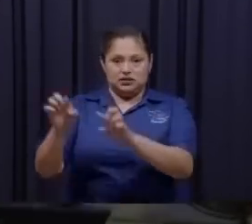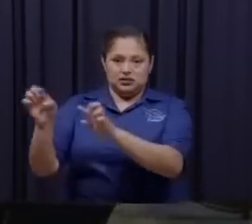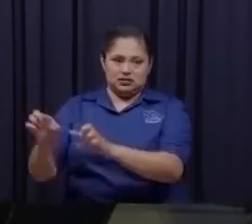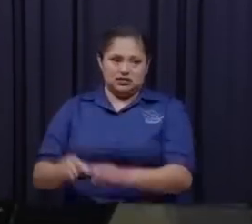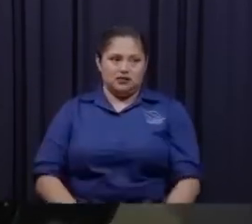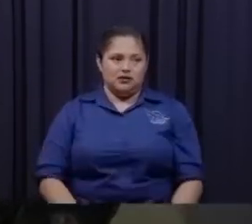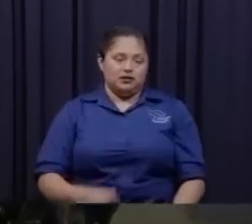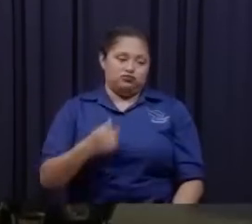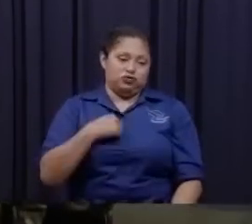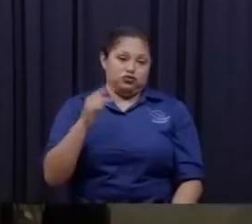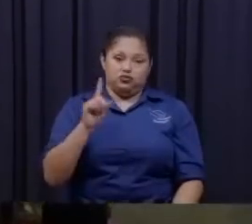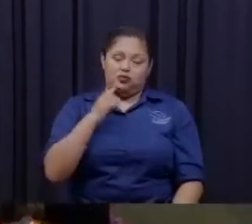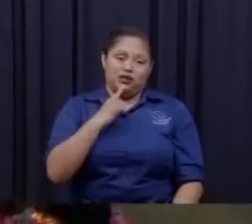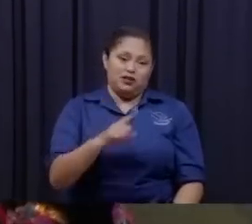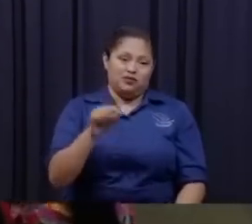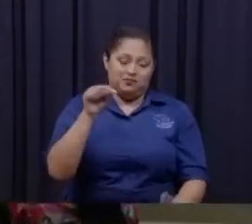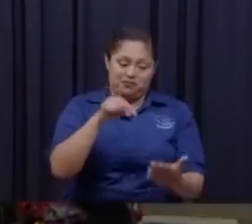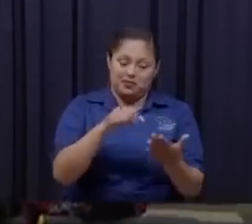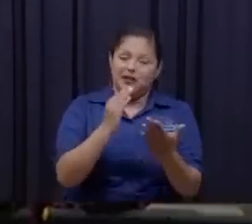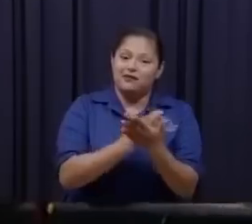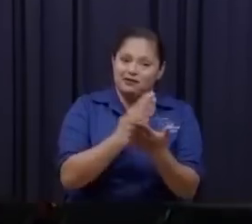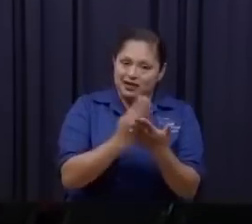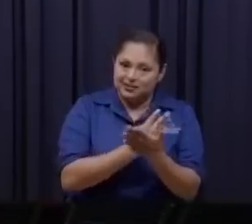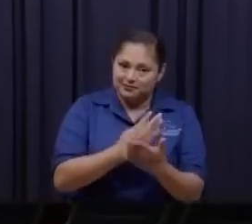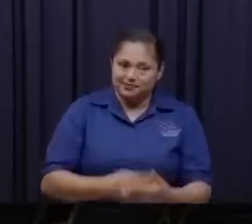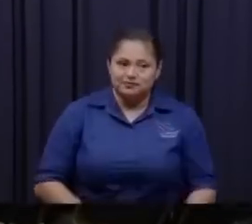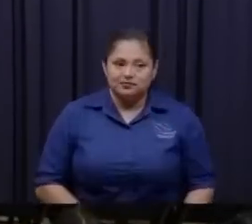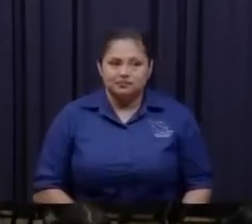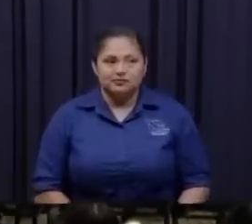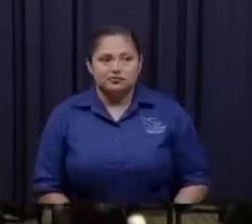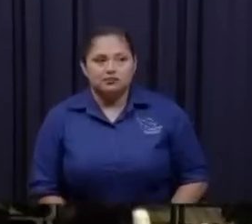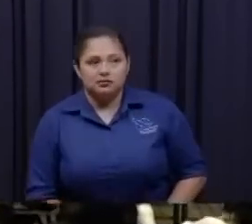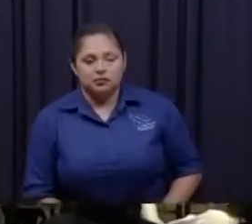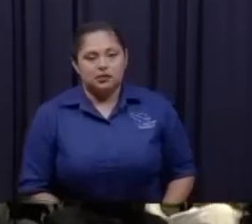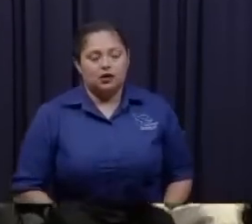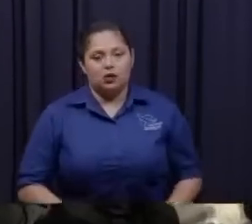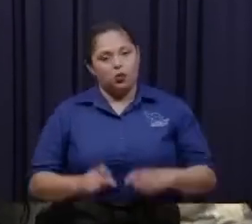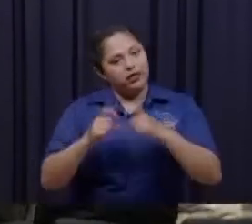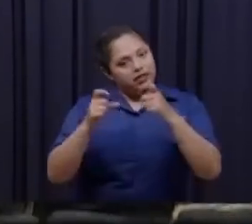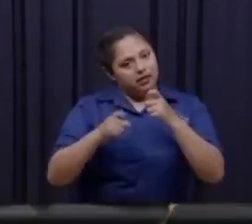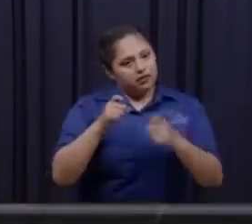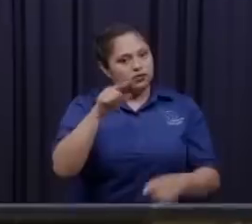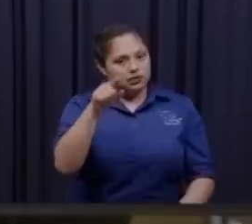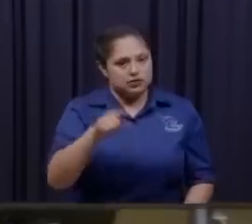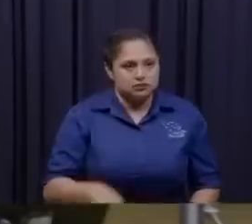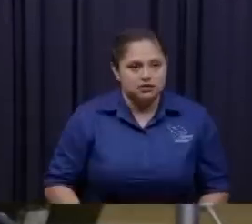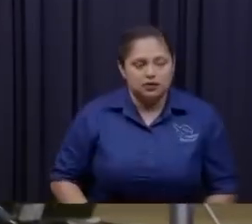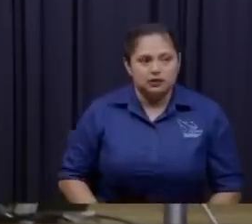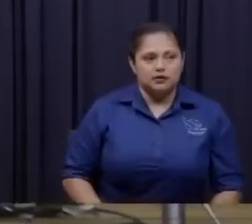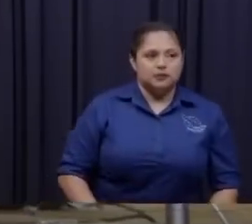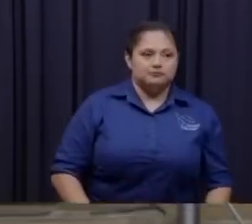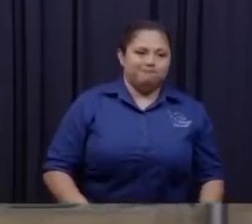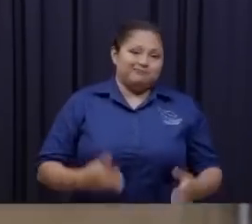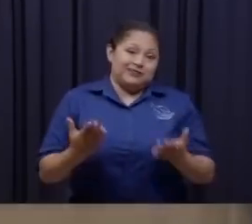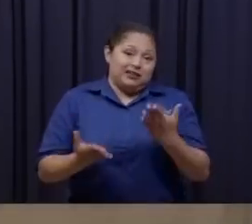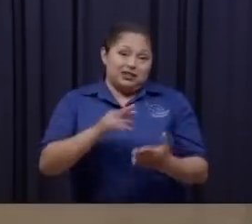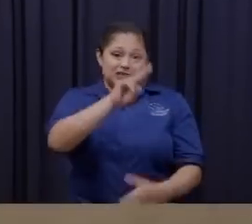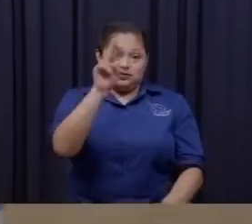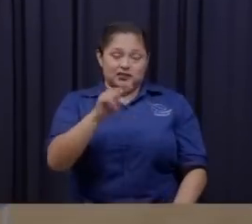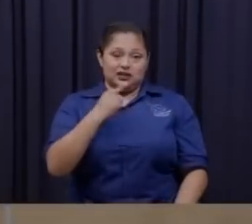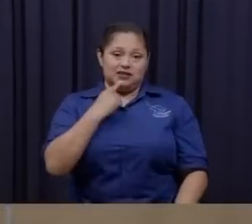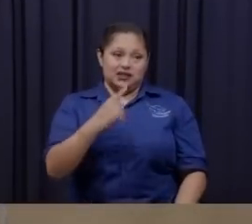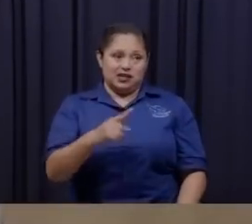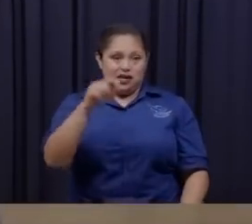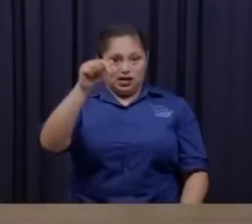No lo digo yo, lo dice la Biblia. Pues tiene que tener cuidado con eso. Tal vez nunca se lo habían dicho y